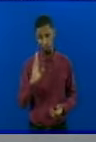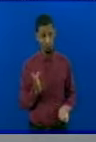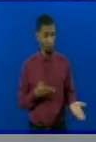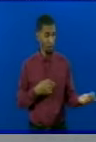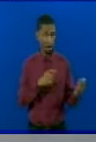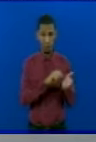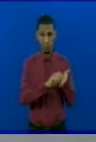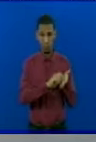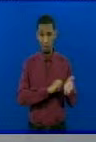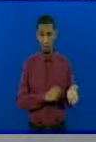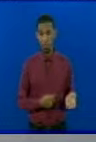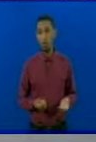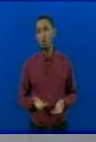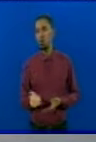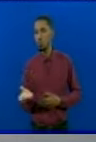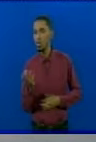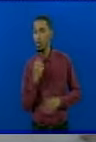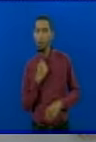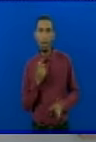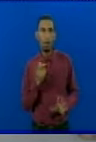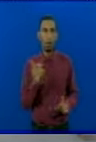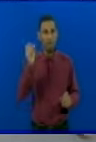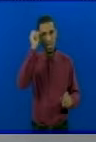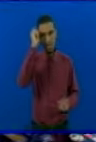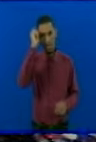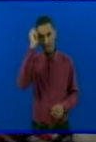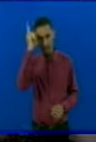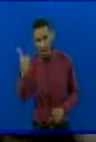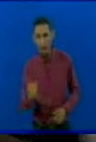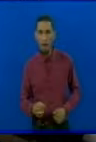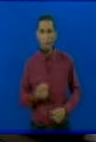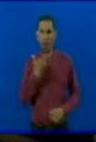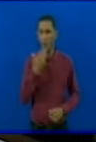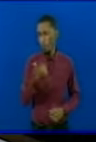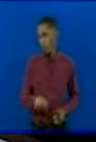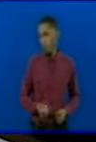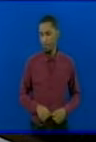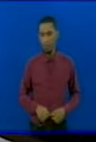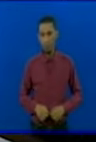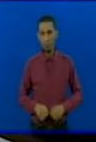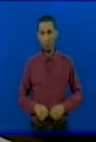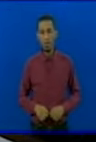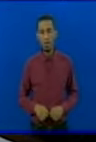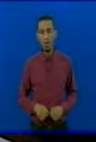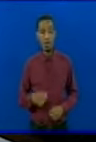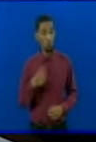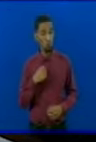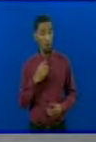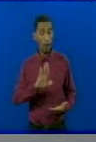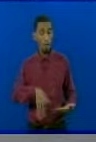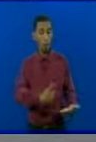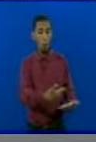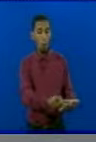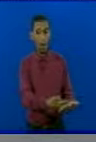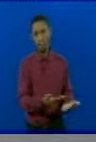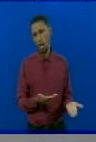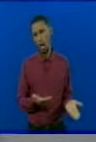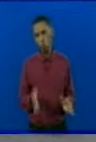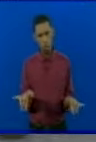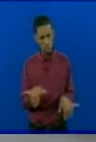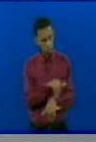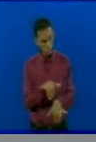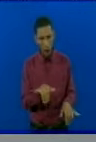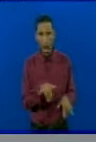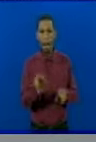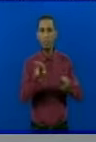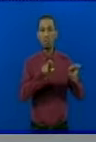alguna sugerencia en relación al mejoramiento del servicio. Bueno, yo la sugerencia que hago es la misma que le hice al administrador